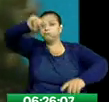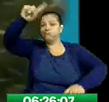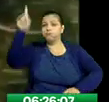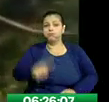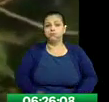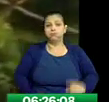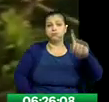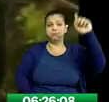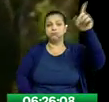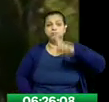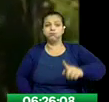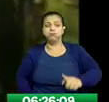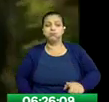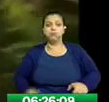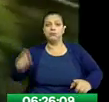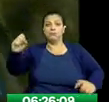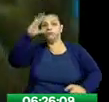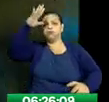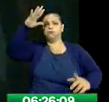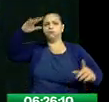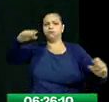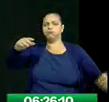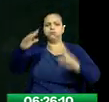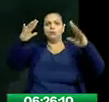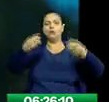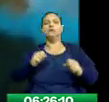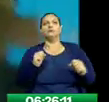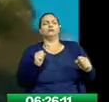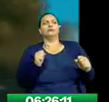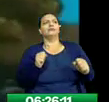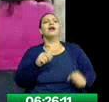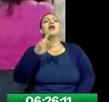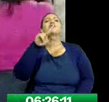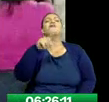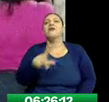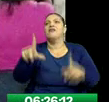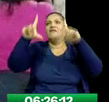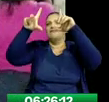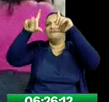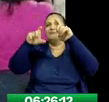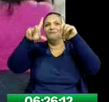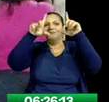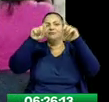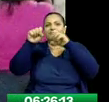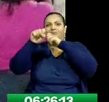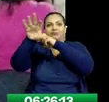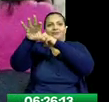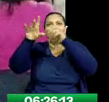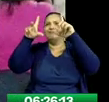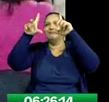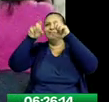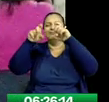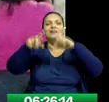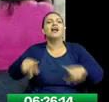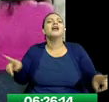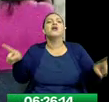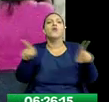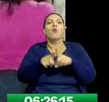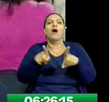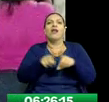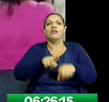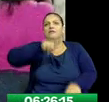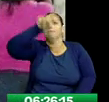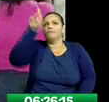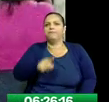Ese que da miedo, esa que dice, te toman fotos, ese... Ay, ay, ay. Donde se... Relámpagos. Claro, donde sí, relámpagos. Uh-huh.